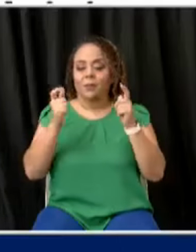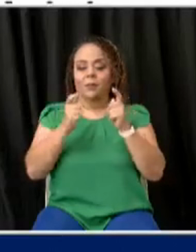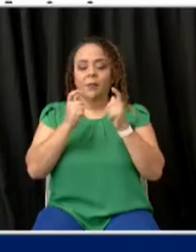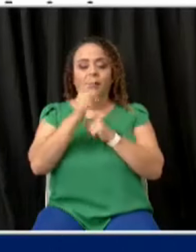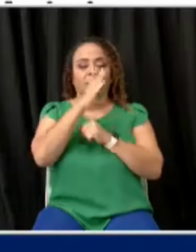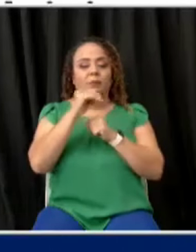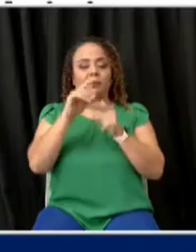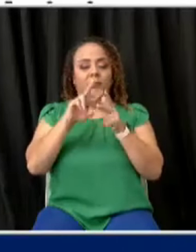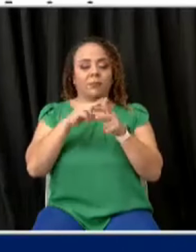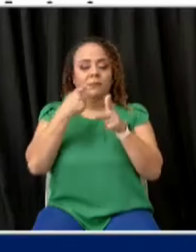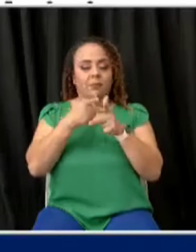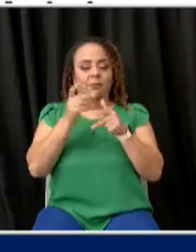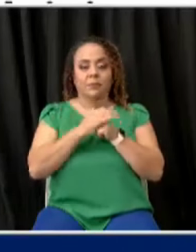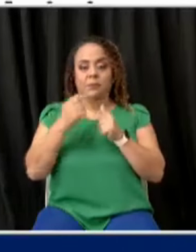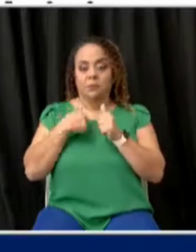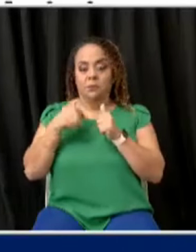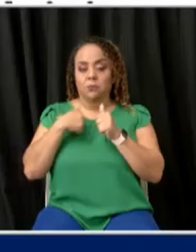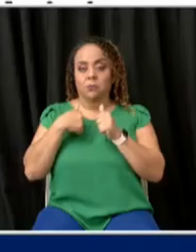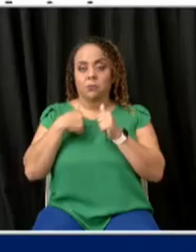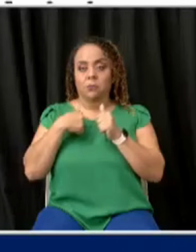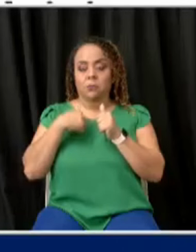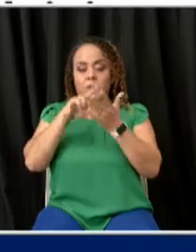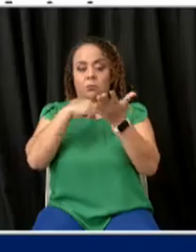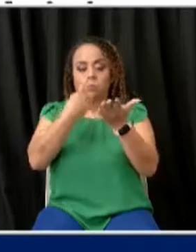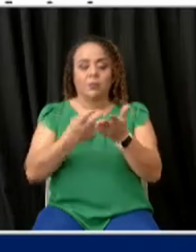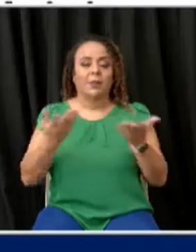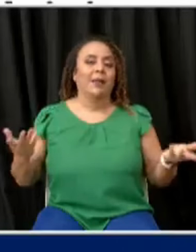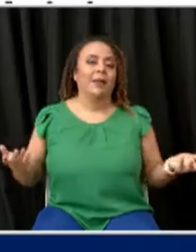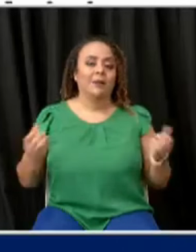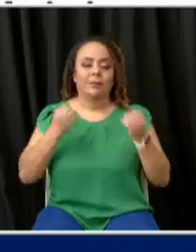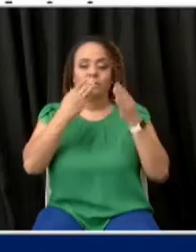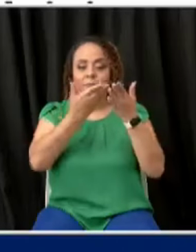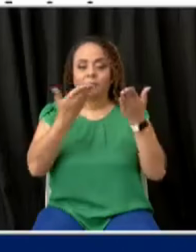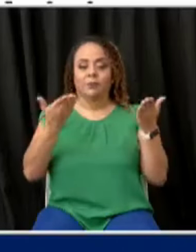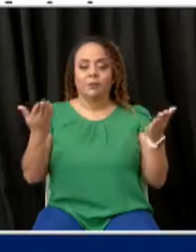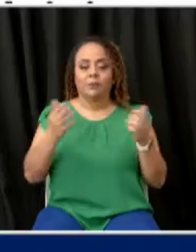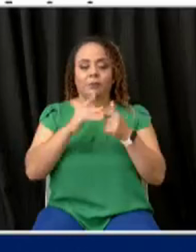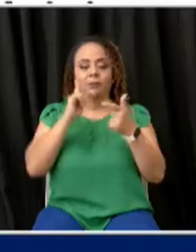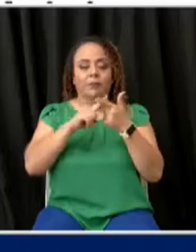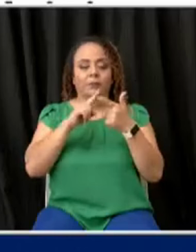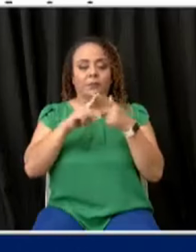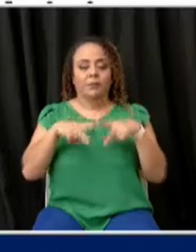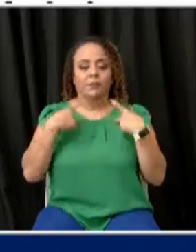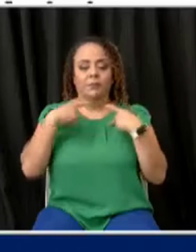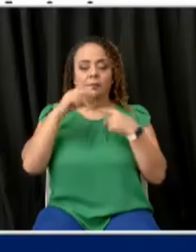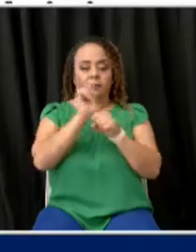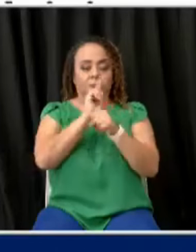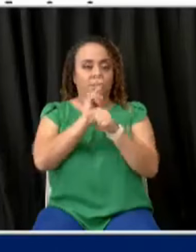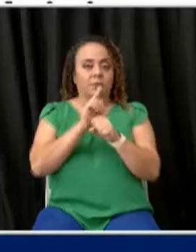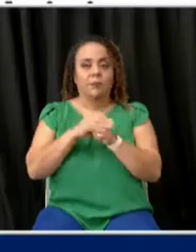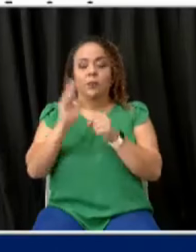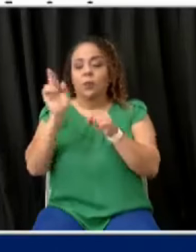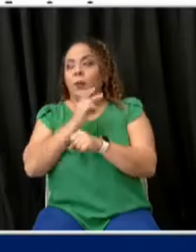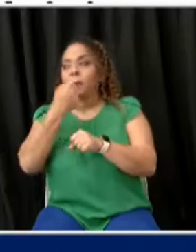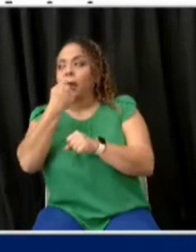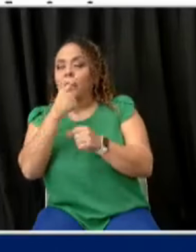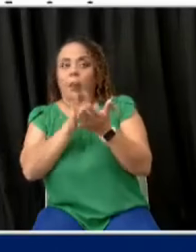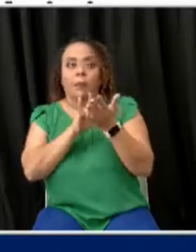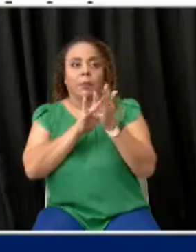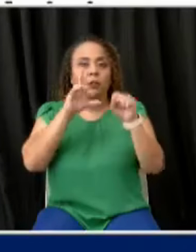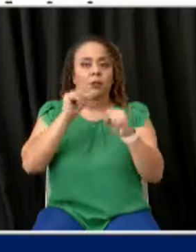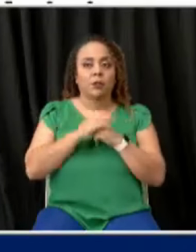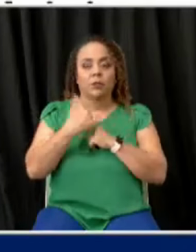¿Qué hace que unos se desmayen y que otros no? Bueno, el montón de factores que vimos, la ropa que usaban, que si usan medicamentos, que si han tenido buena